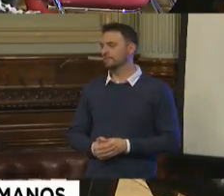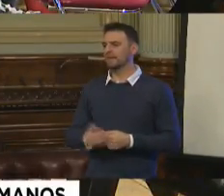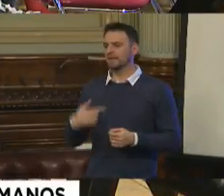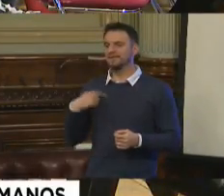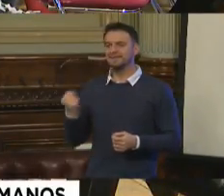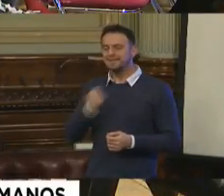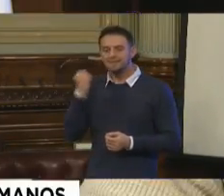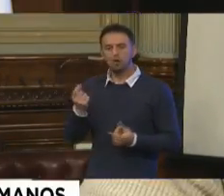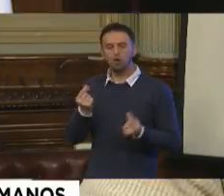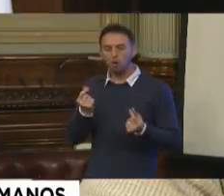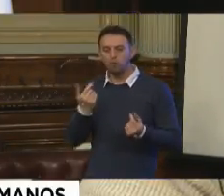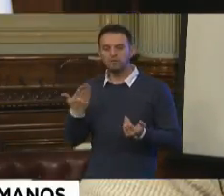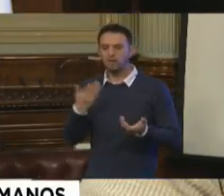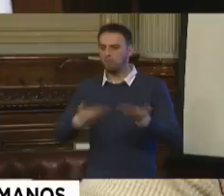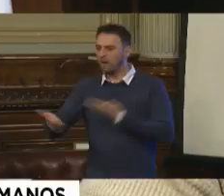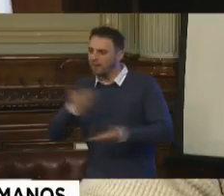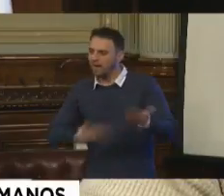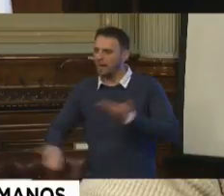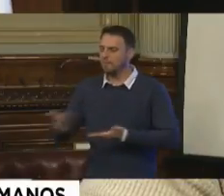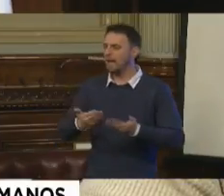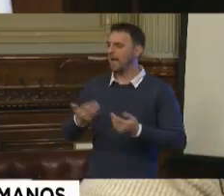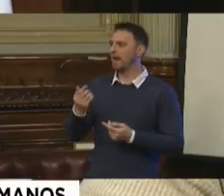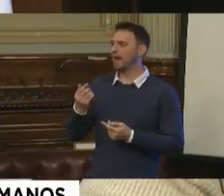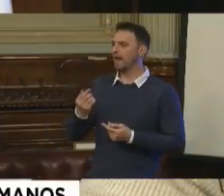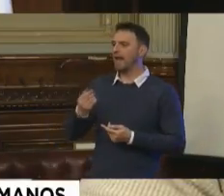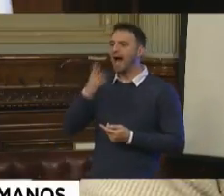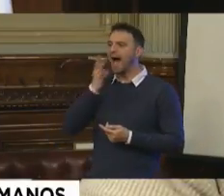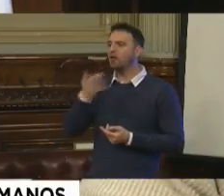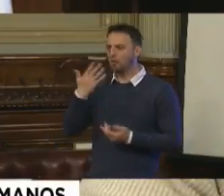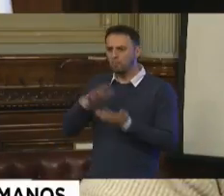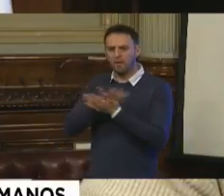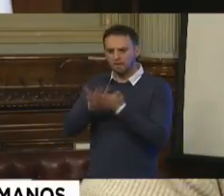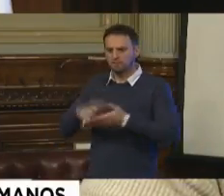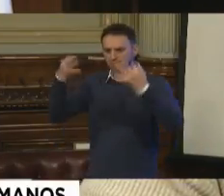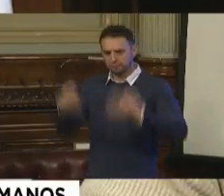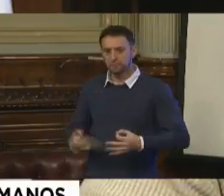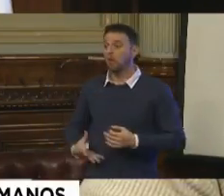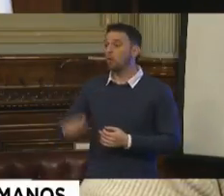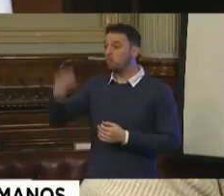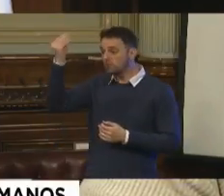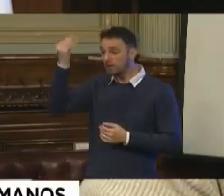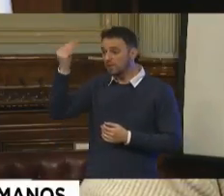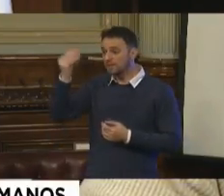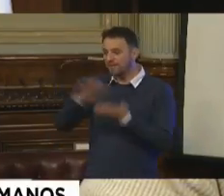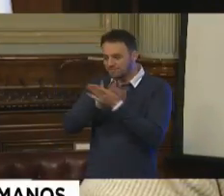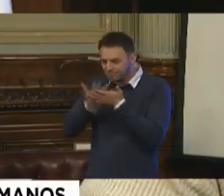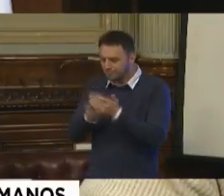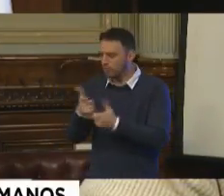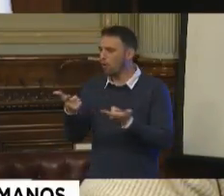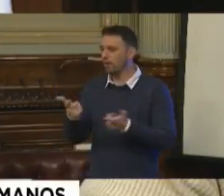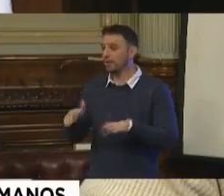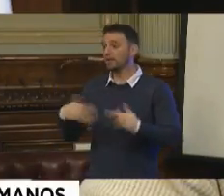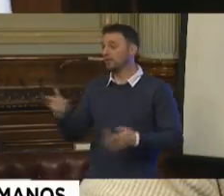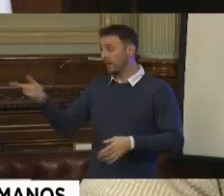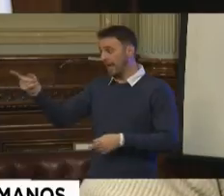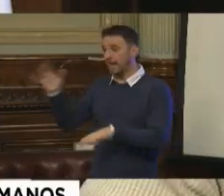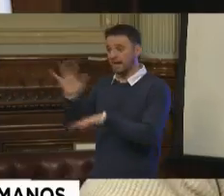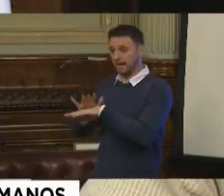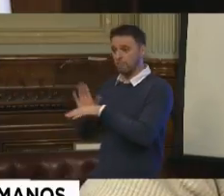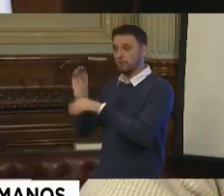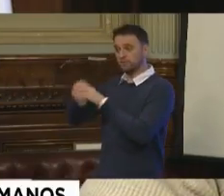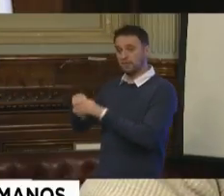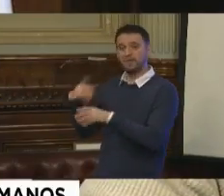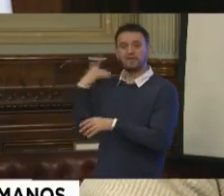a ver útil que pueda ser medibles que puedo hacer algo concreto y muchas veces no ocurre entonces yo como